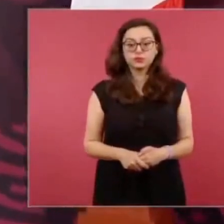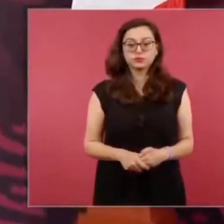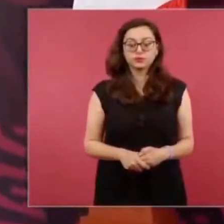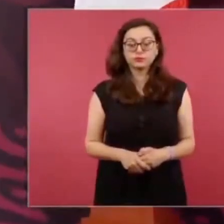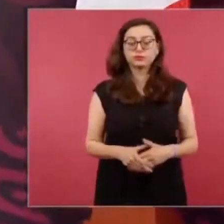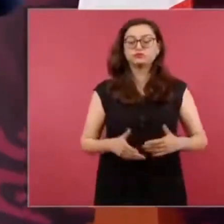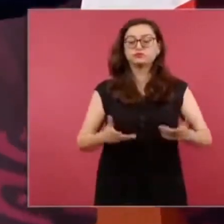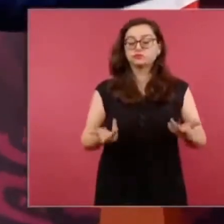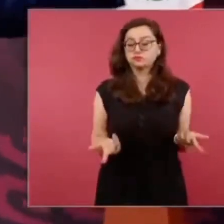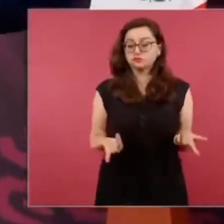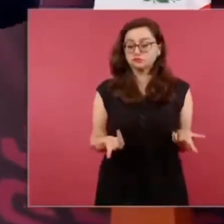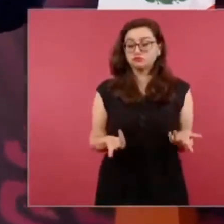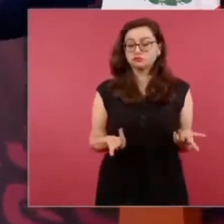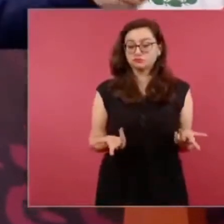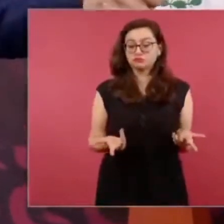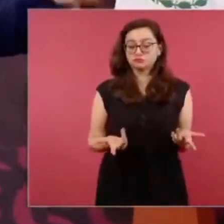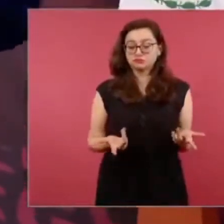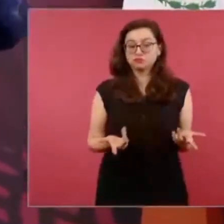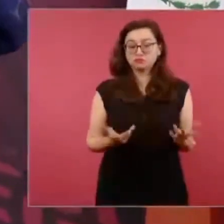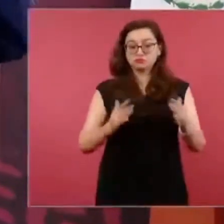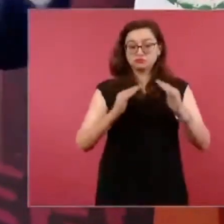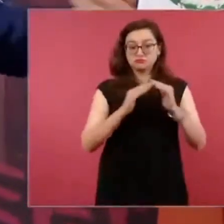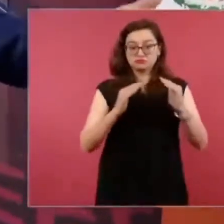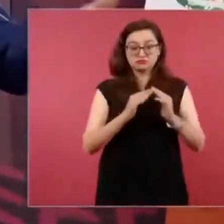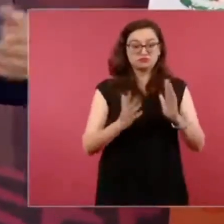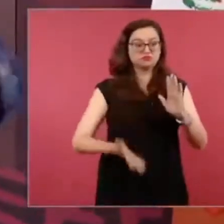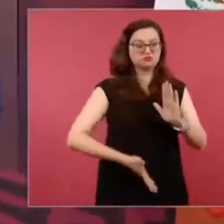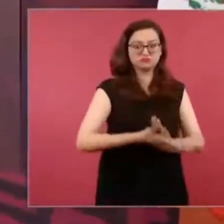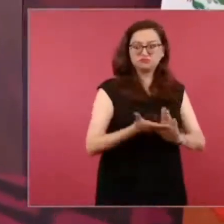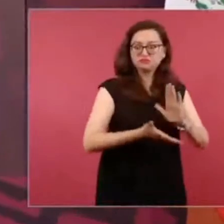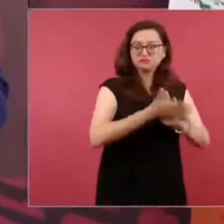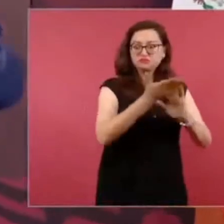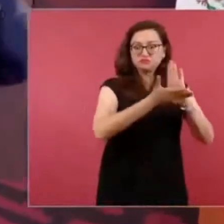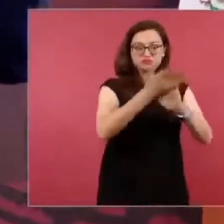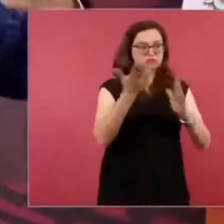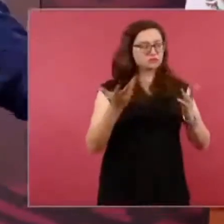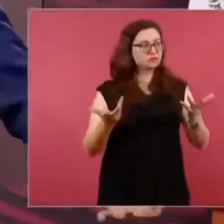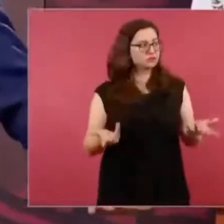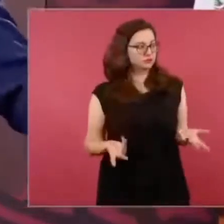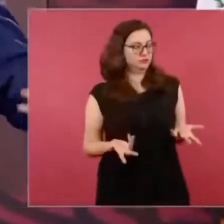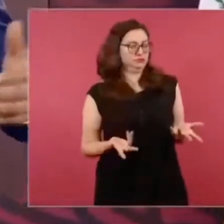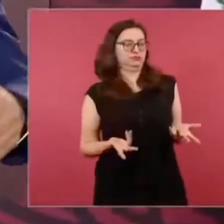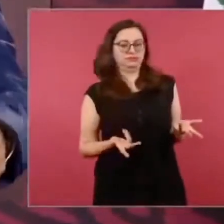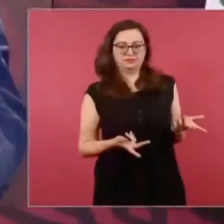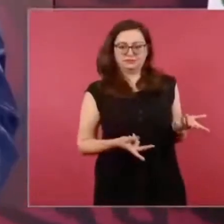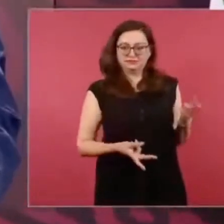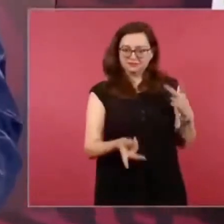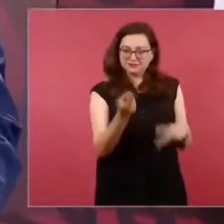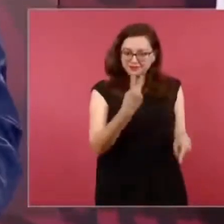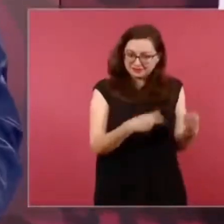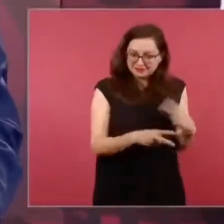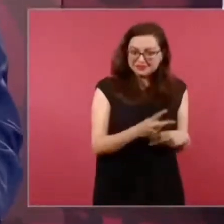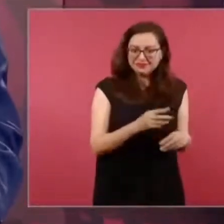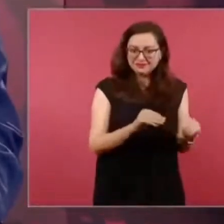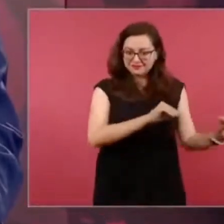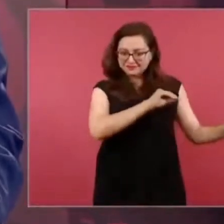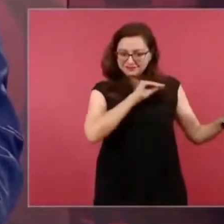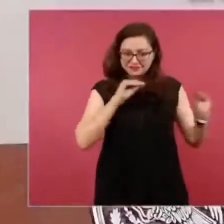Están construyendo sus viviendas, a la Ciudad de México,